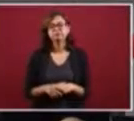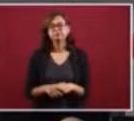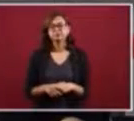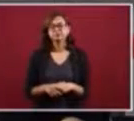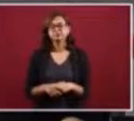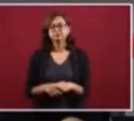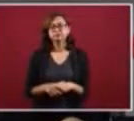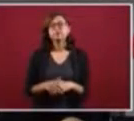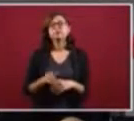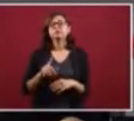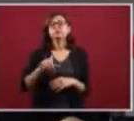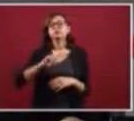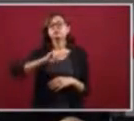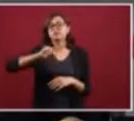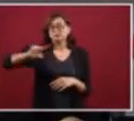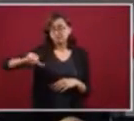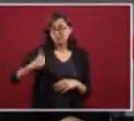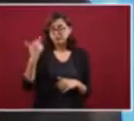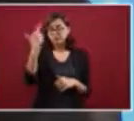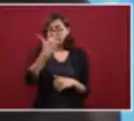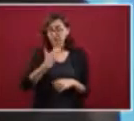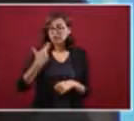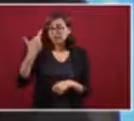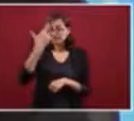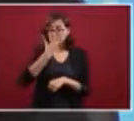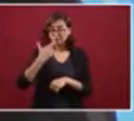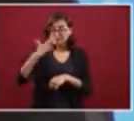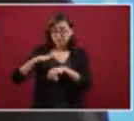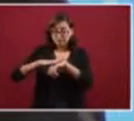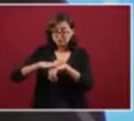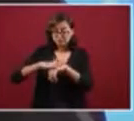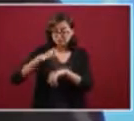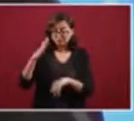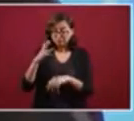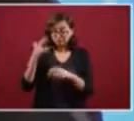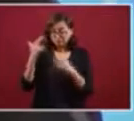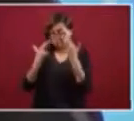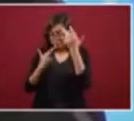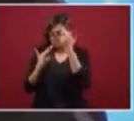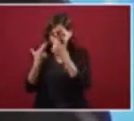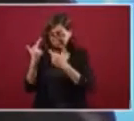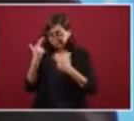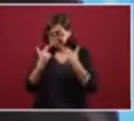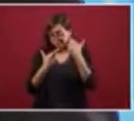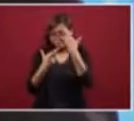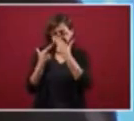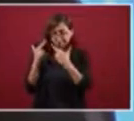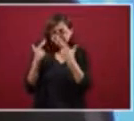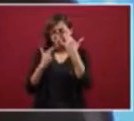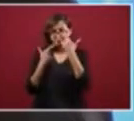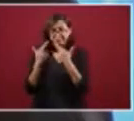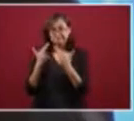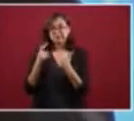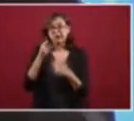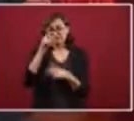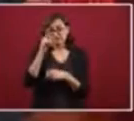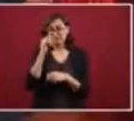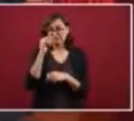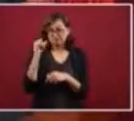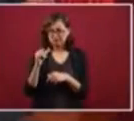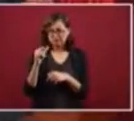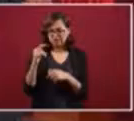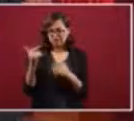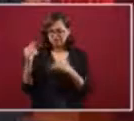Desensamblar los componentes y empezar a visualizarlo y además ver en laboratorio en Casina Italia lo